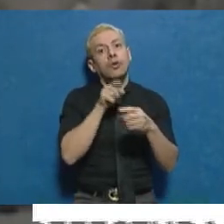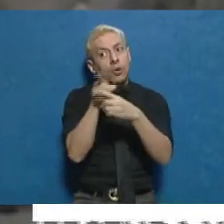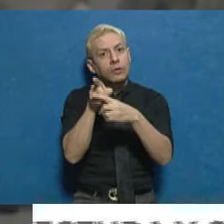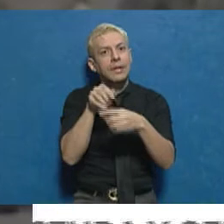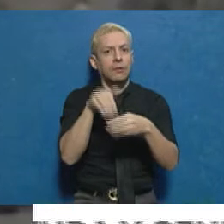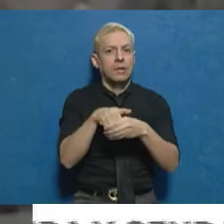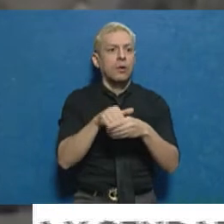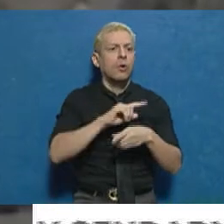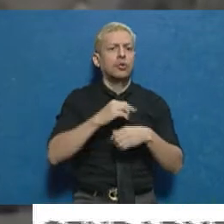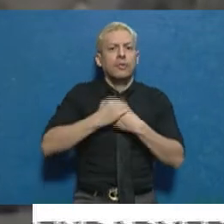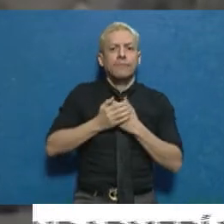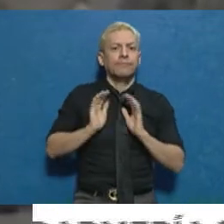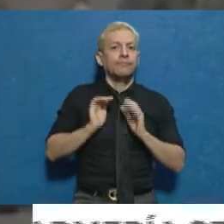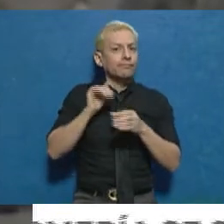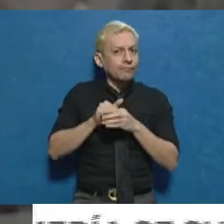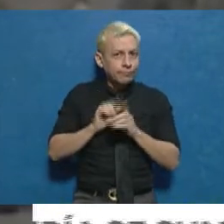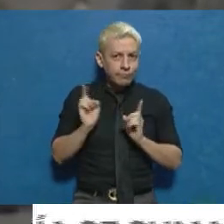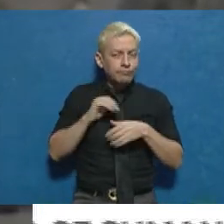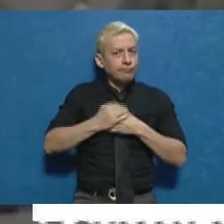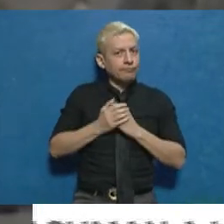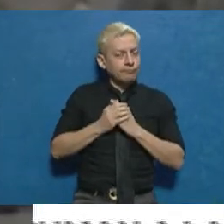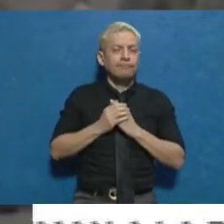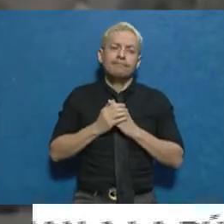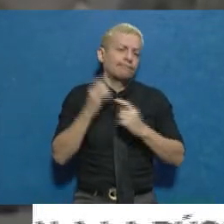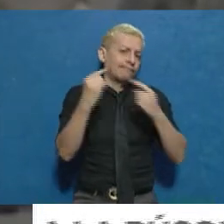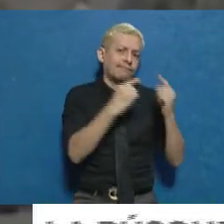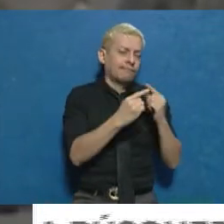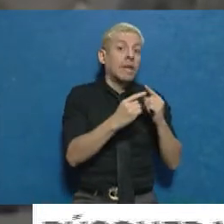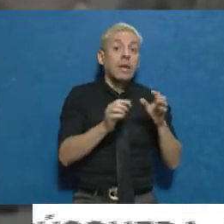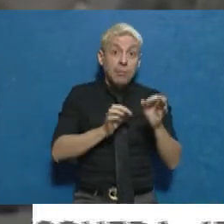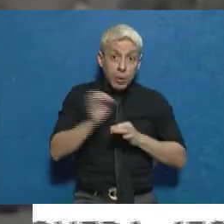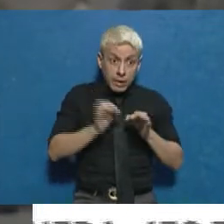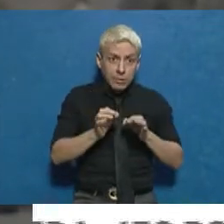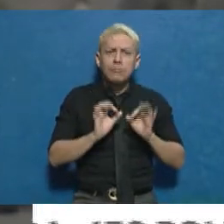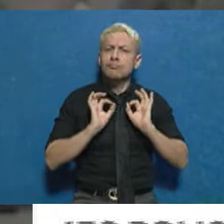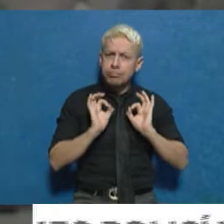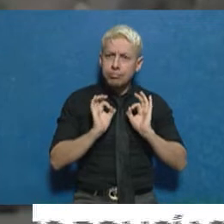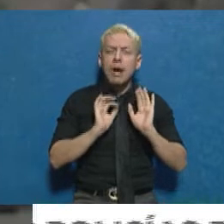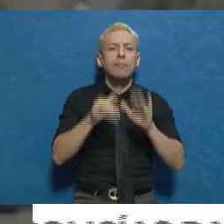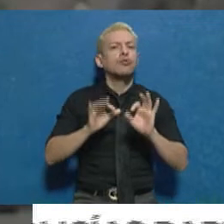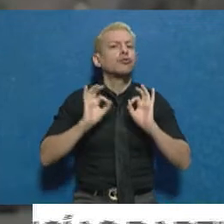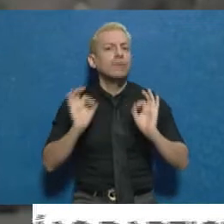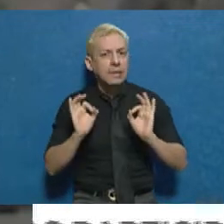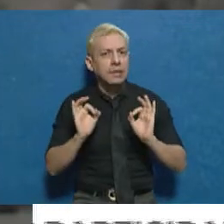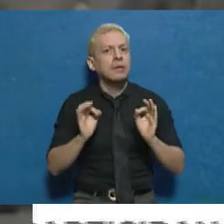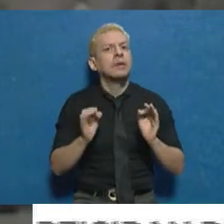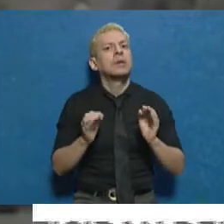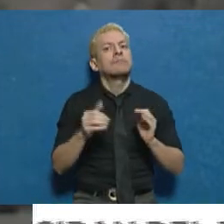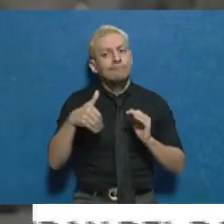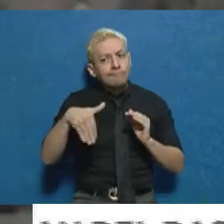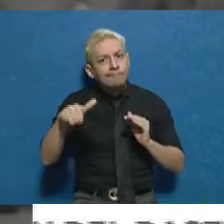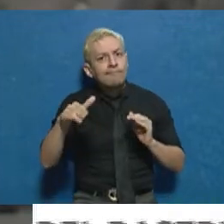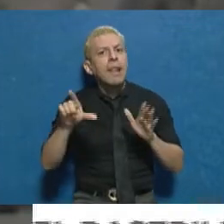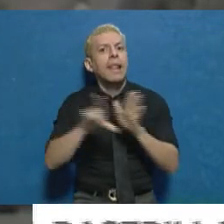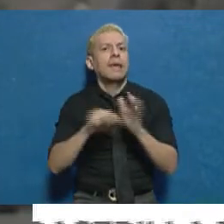se van a abstener, pero el proyecto cuenta con el apoyo necesario para llevar adelante